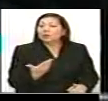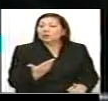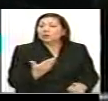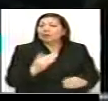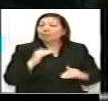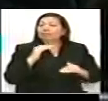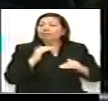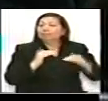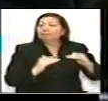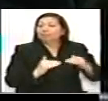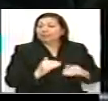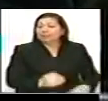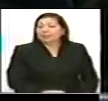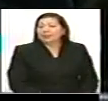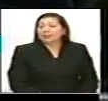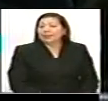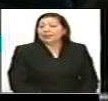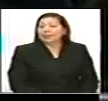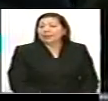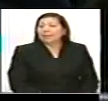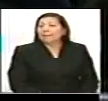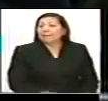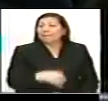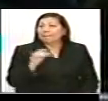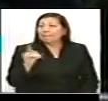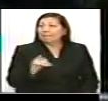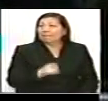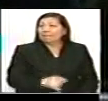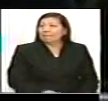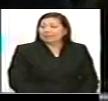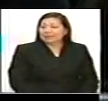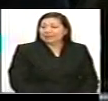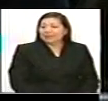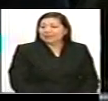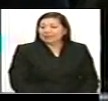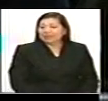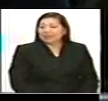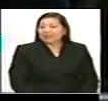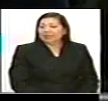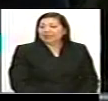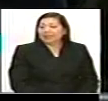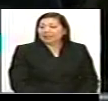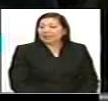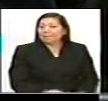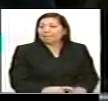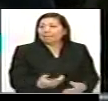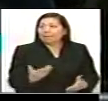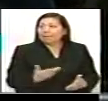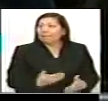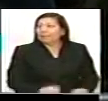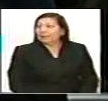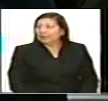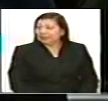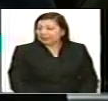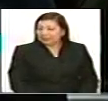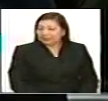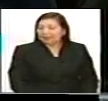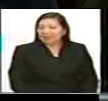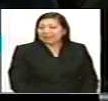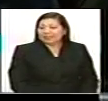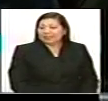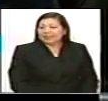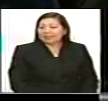escala. Pero el satélite no alcanza a la escala local. Por ejemplo, en el verano del año